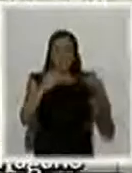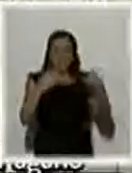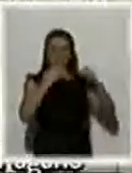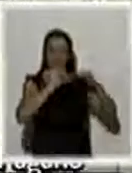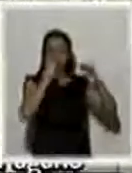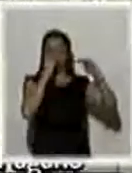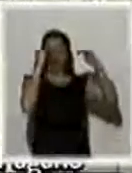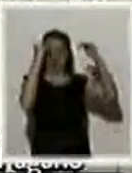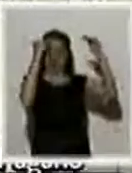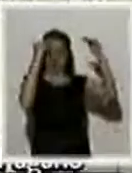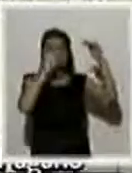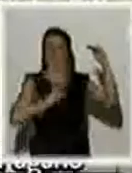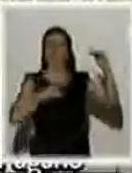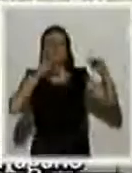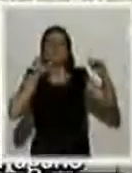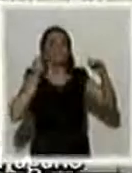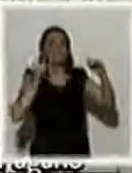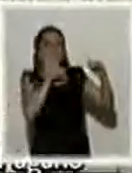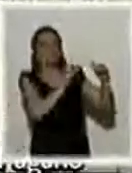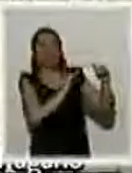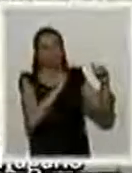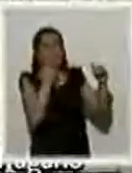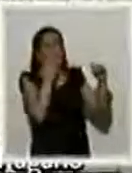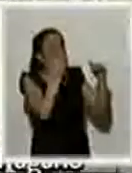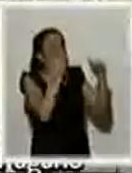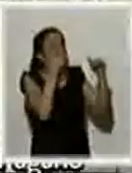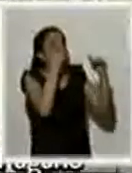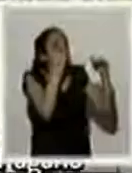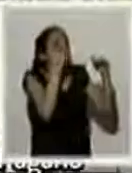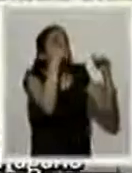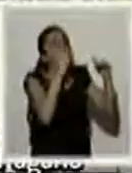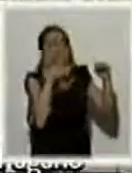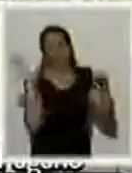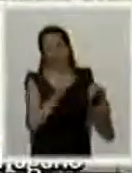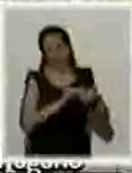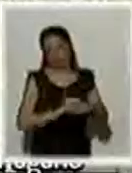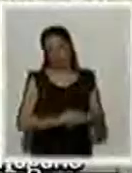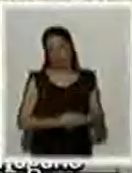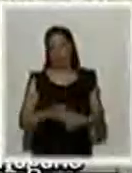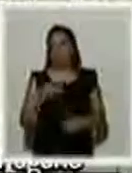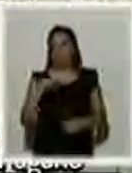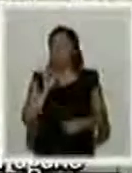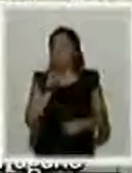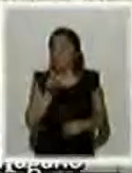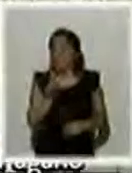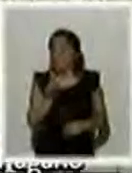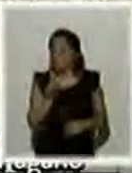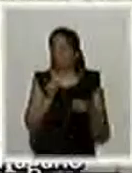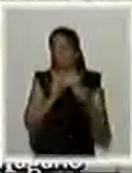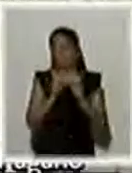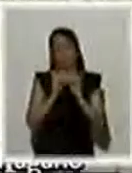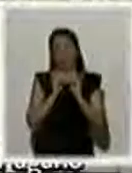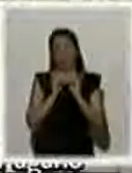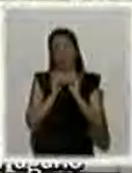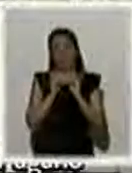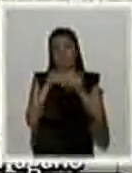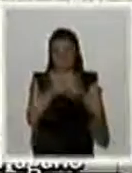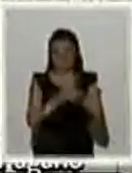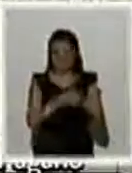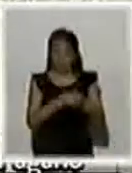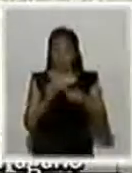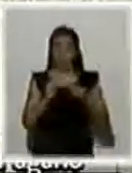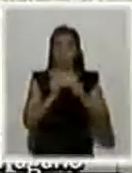o las instituciones. Pero también sabemos que el flagelo de la droga, el flagelo del